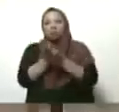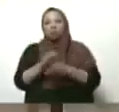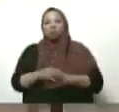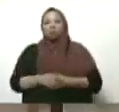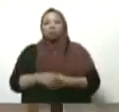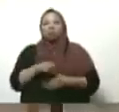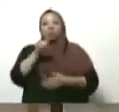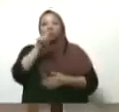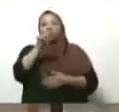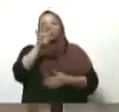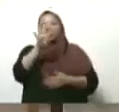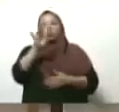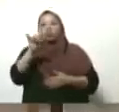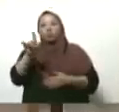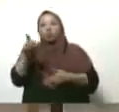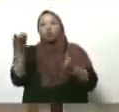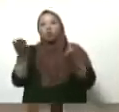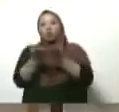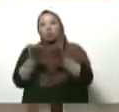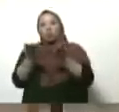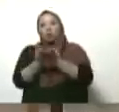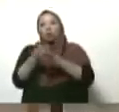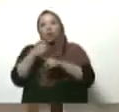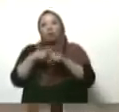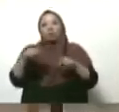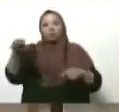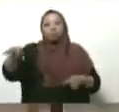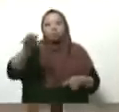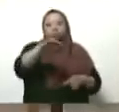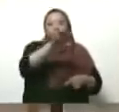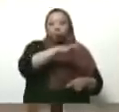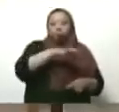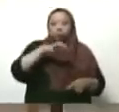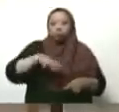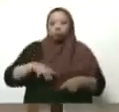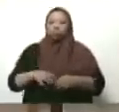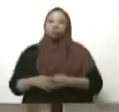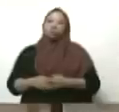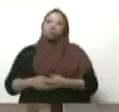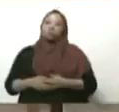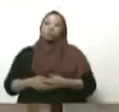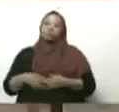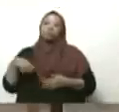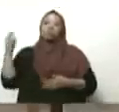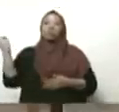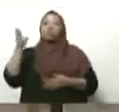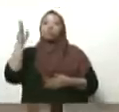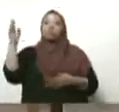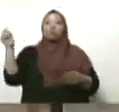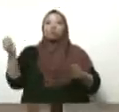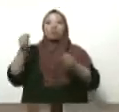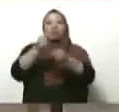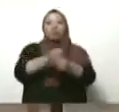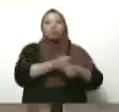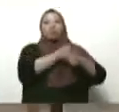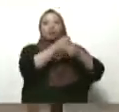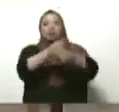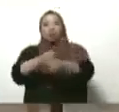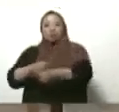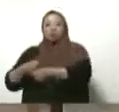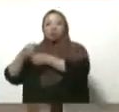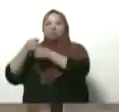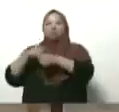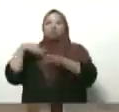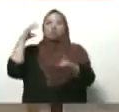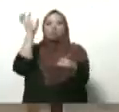241 actividades en las siguientes entidades federales y éstas continúan marinas delta amacuro distrito capital la guaira nueva